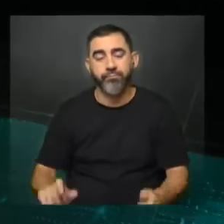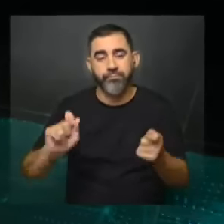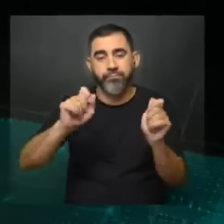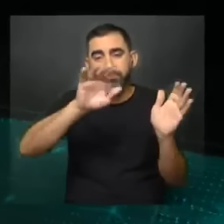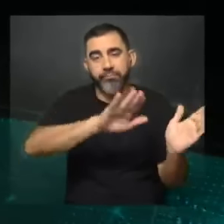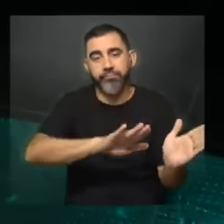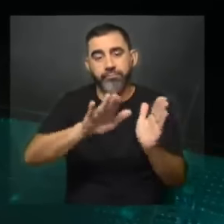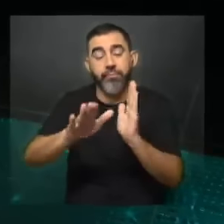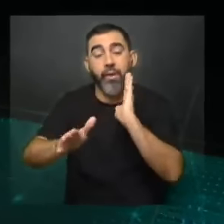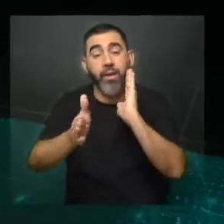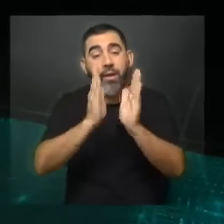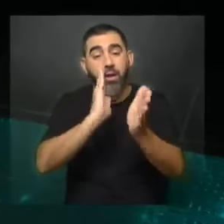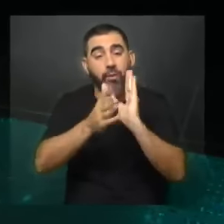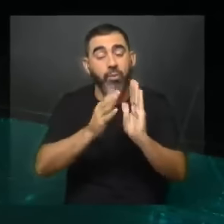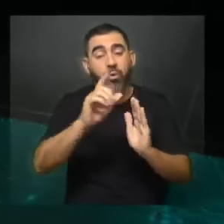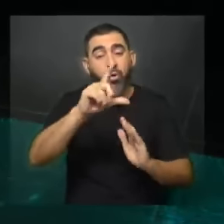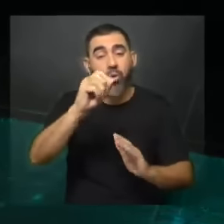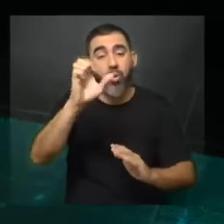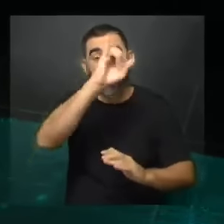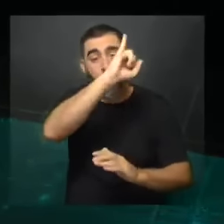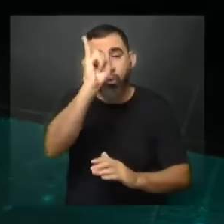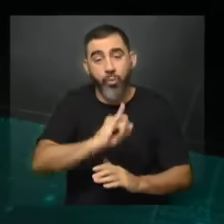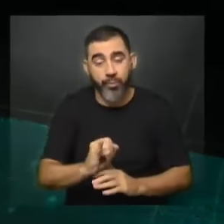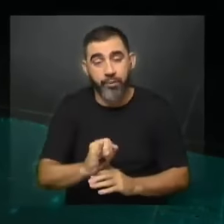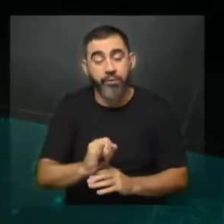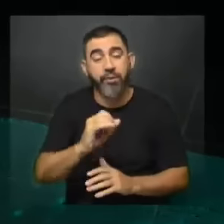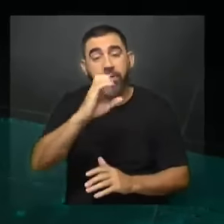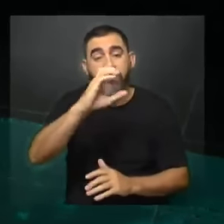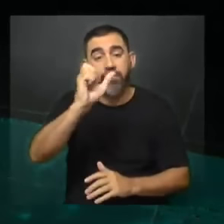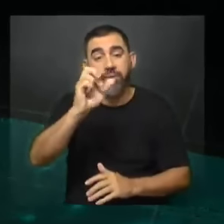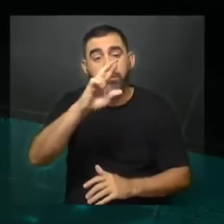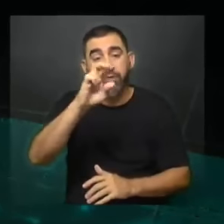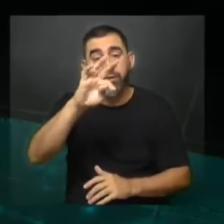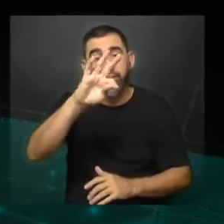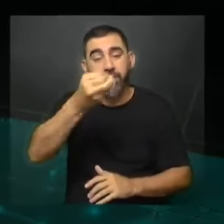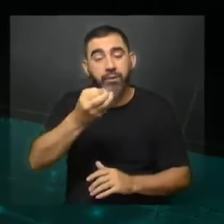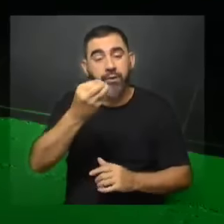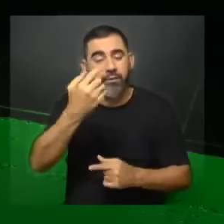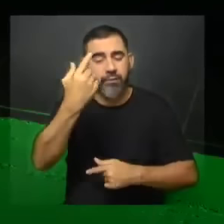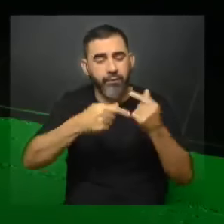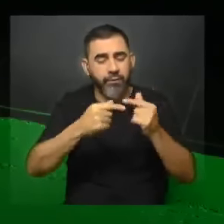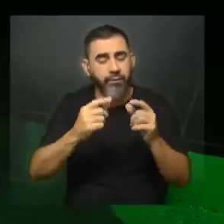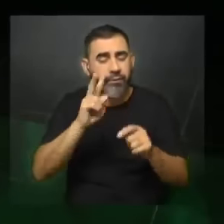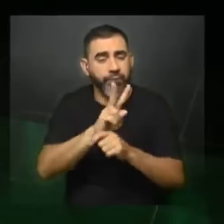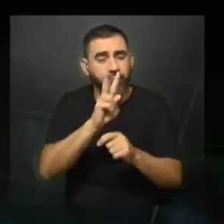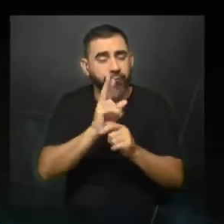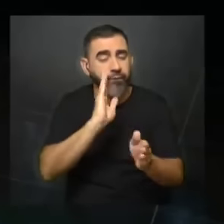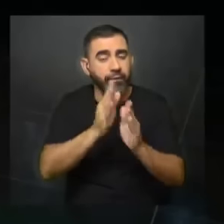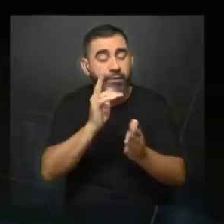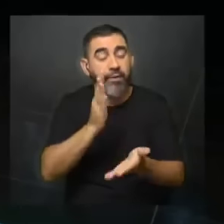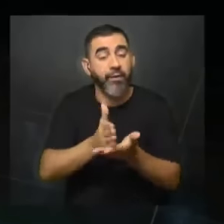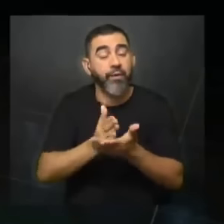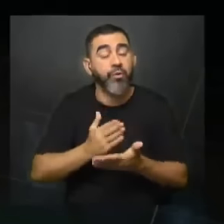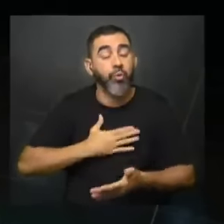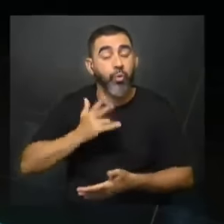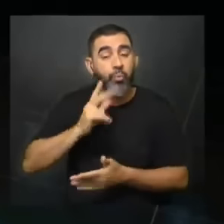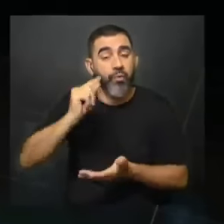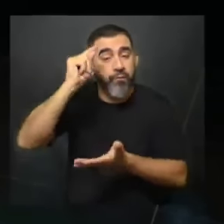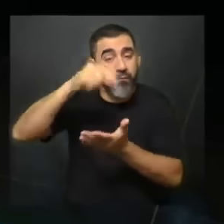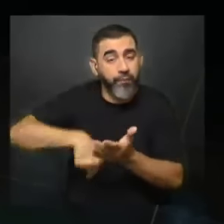tema ahora los abogados Óscar López goldina y Juan cet vinculados a esas causas en materia de Derechos Humanos